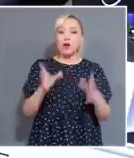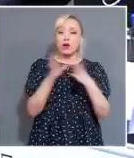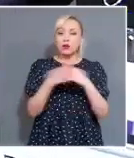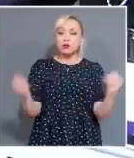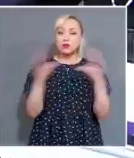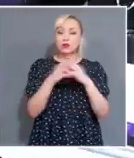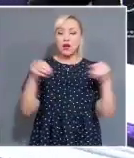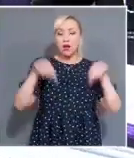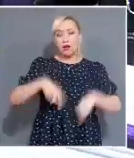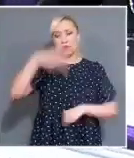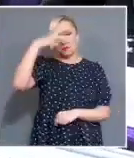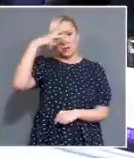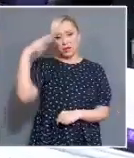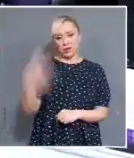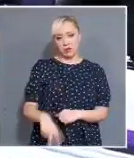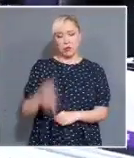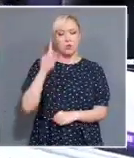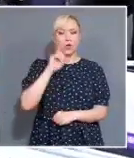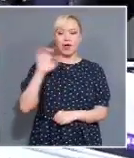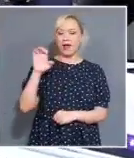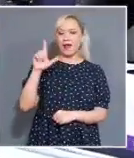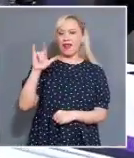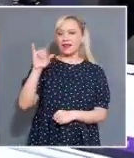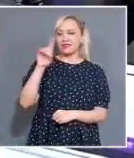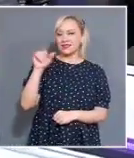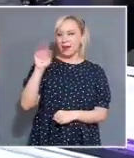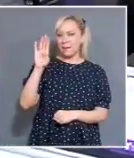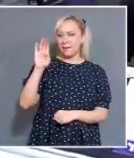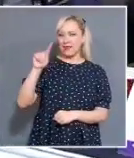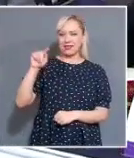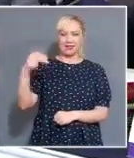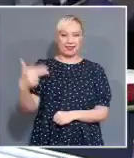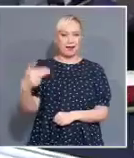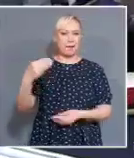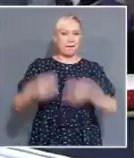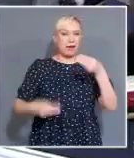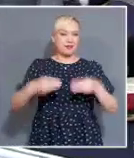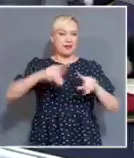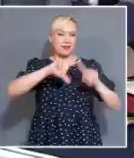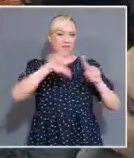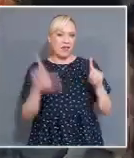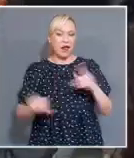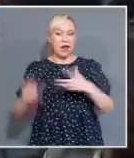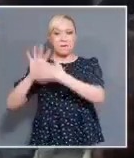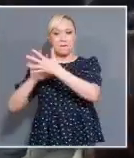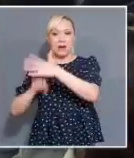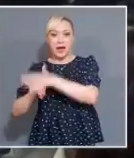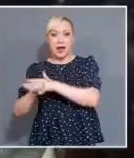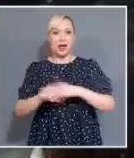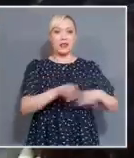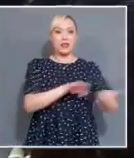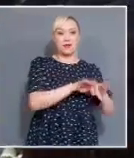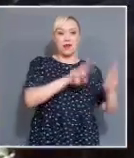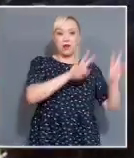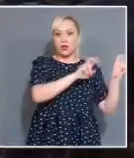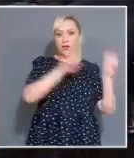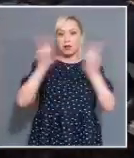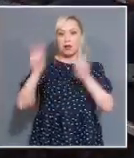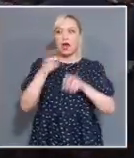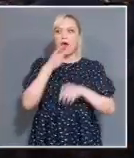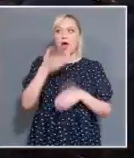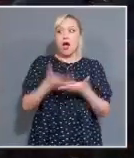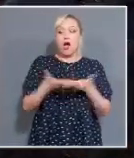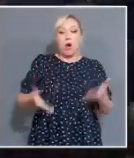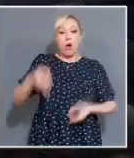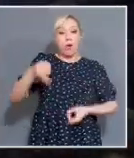Elizabeth Franco Cervantes, magistrada federal en materias penal y del trabajo, aseguró que la labor de juezas y jueces de control